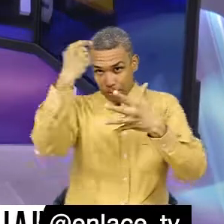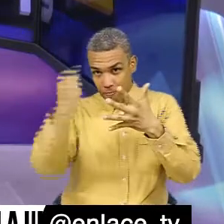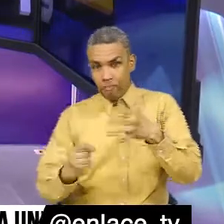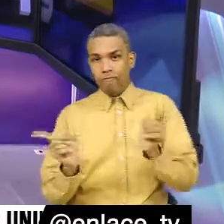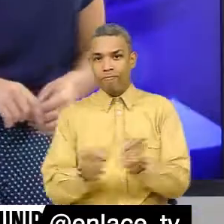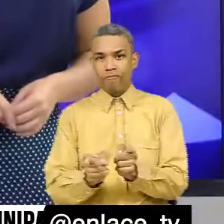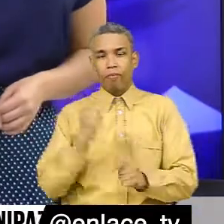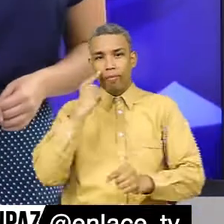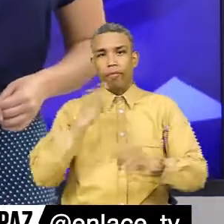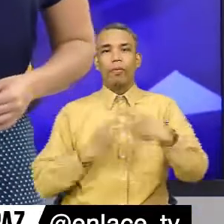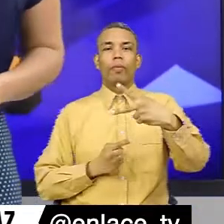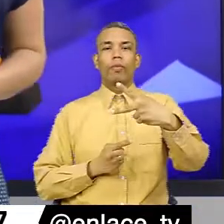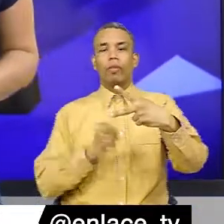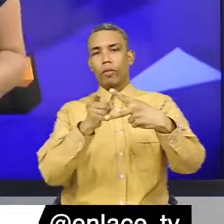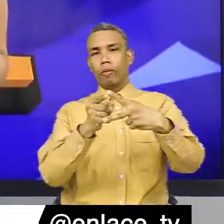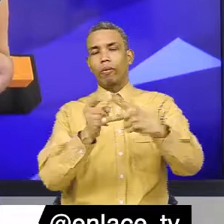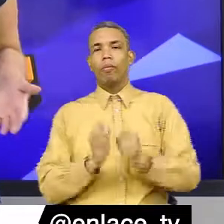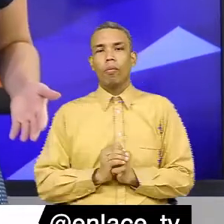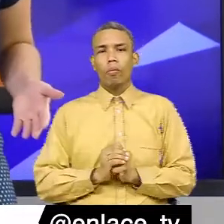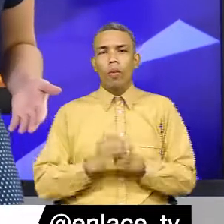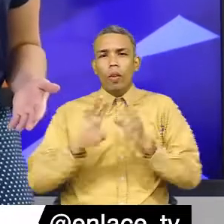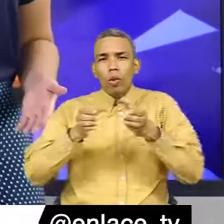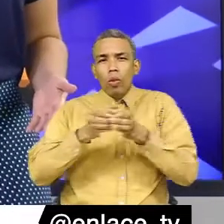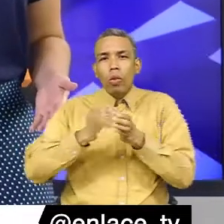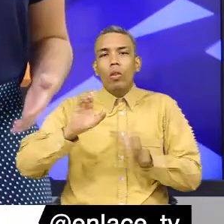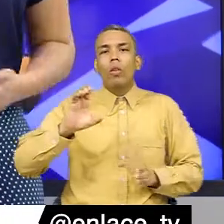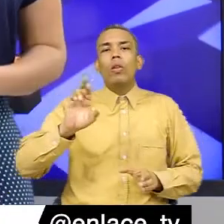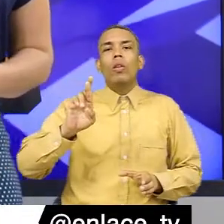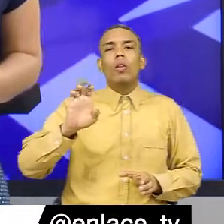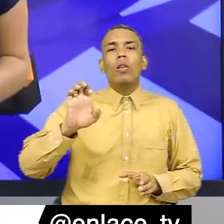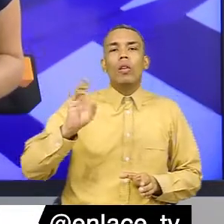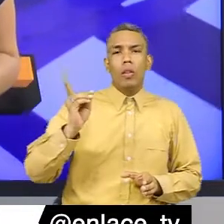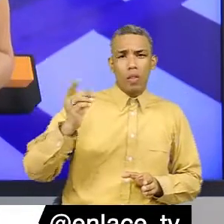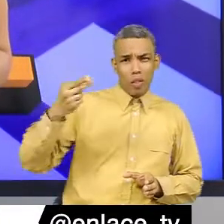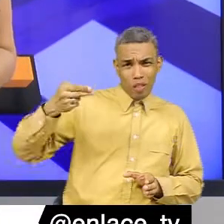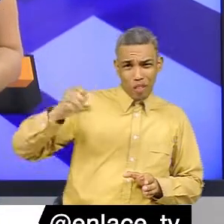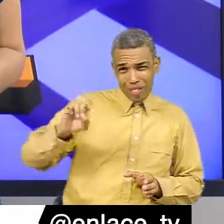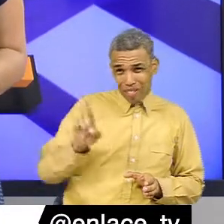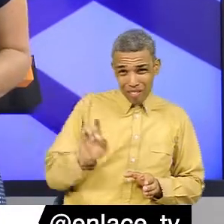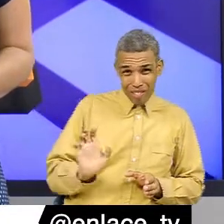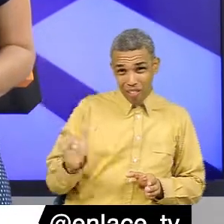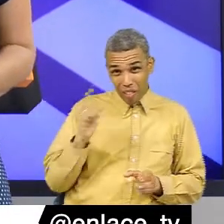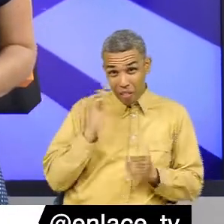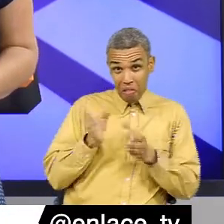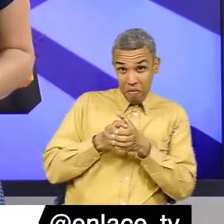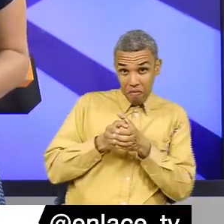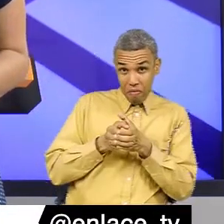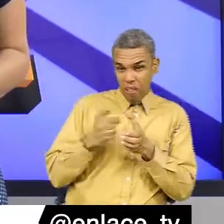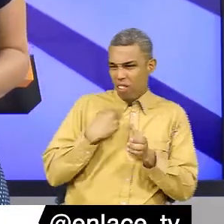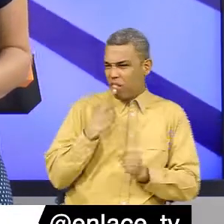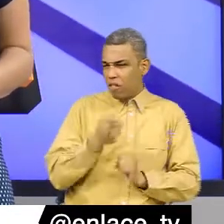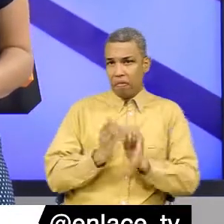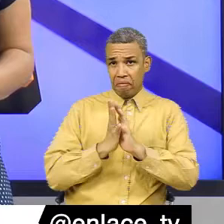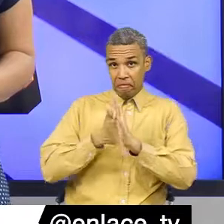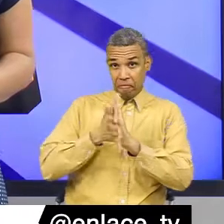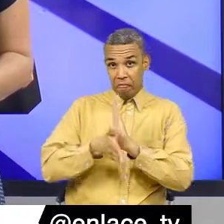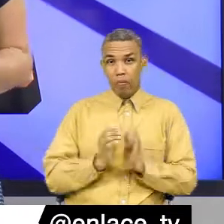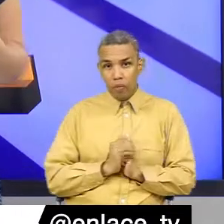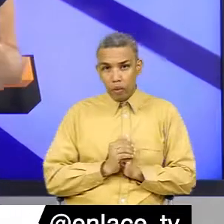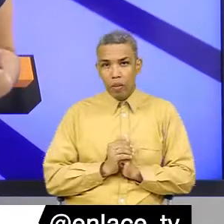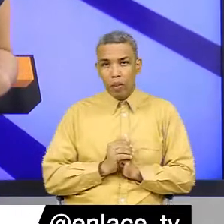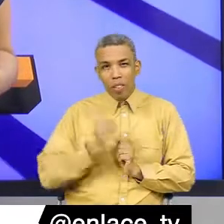titulares. Credos aseguró en rueda de prensa a medios de comunicación en la ciudad que las fuerzas militares reconocieron error en